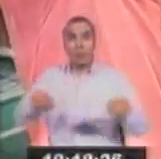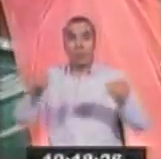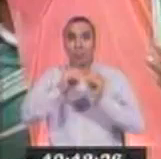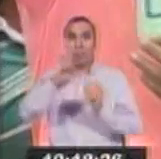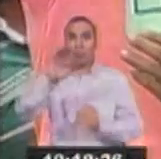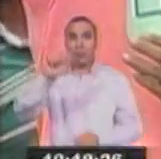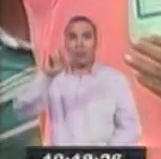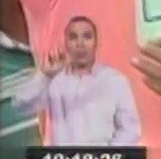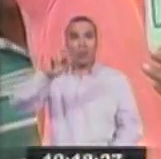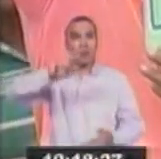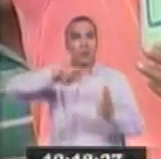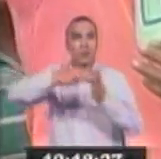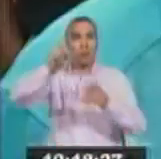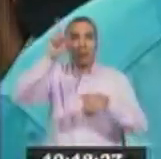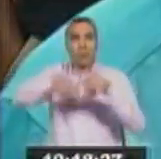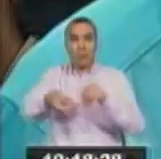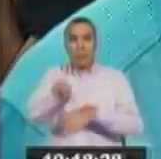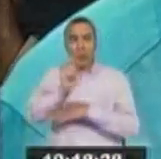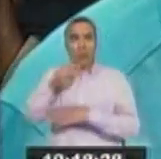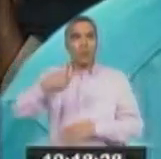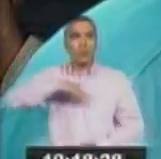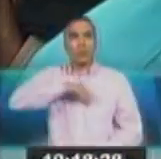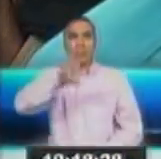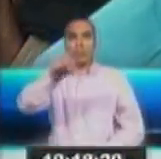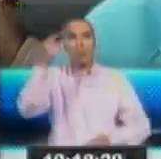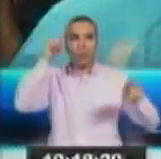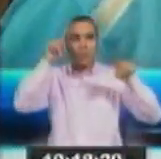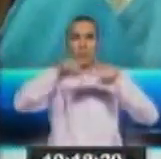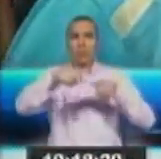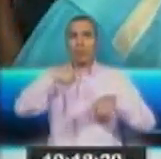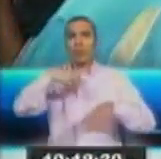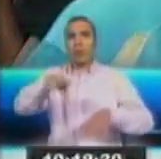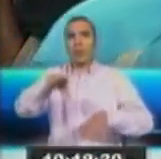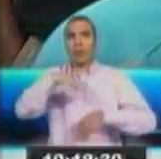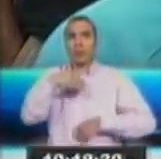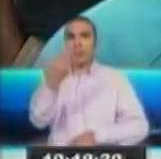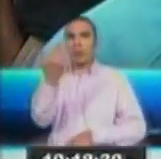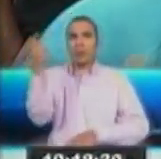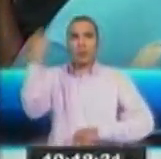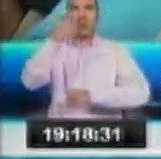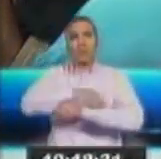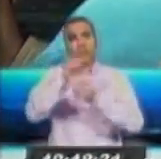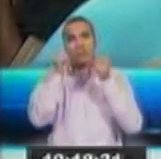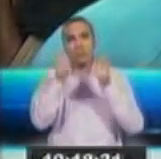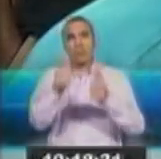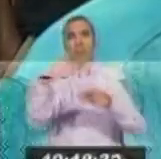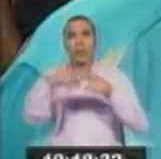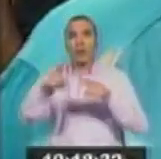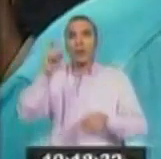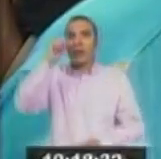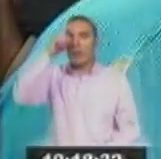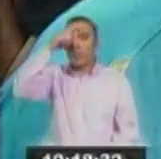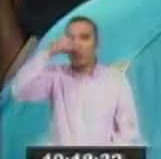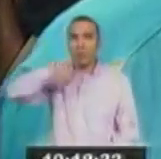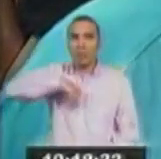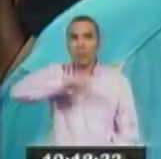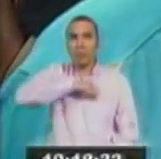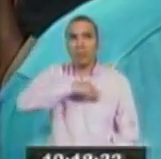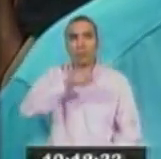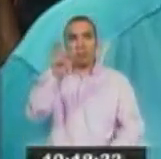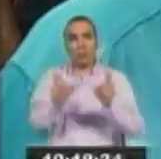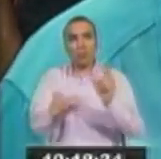genera reacciones negativas. Aceptamos los 15 días, pero no que no hagan otra prórroga. Es complicado. Nosotros somos